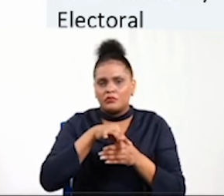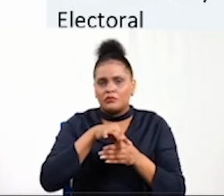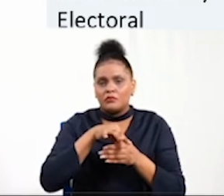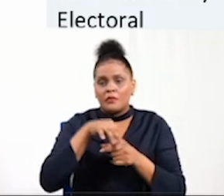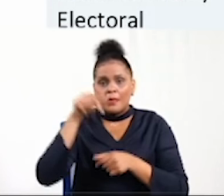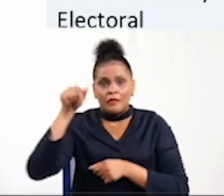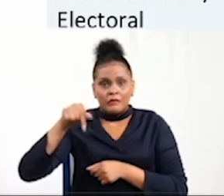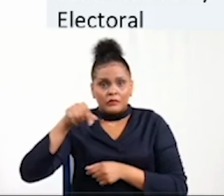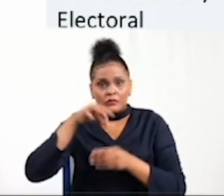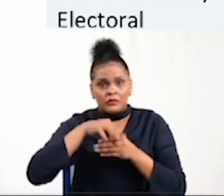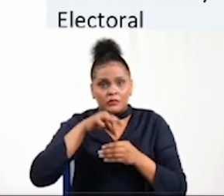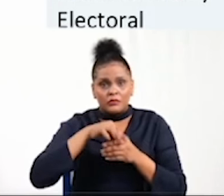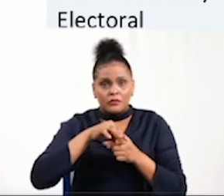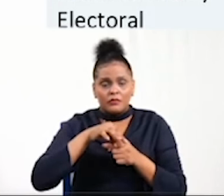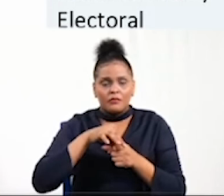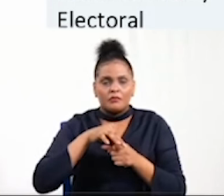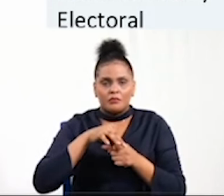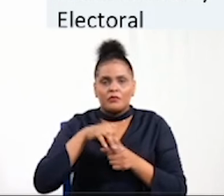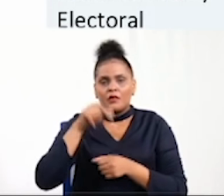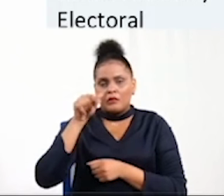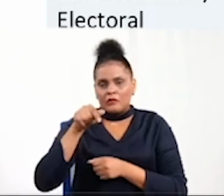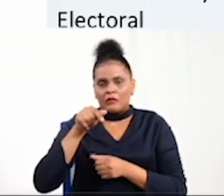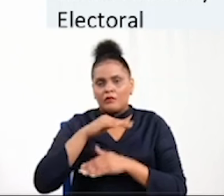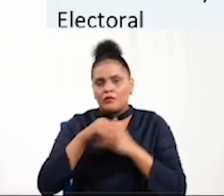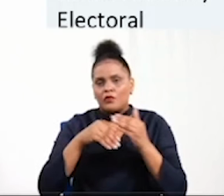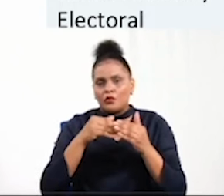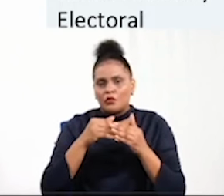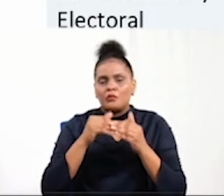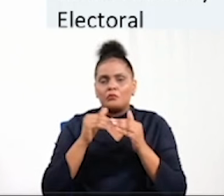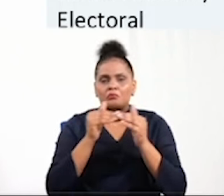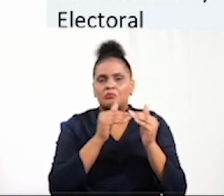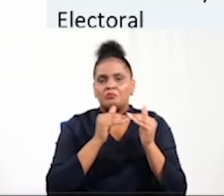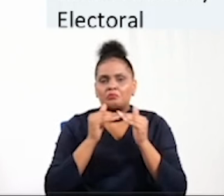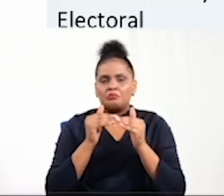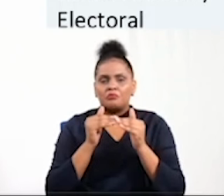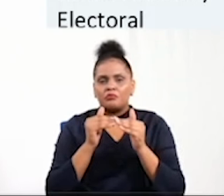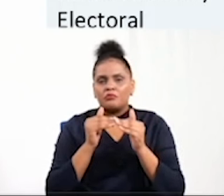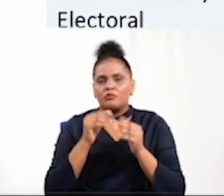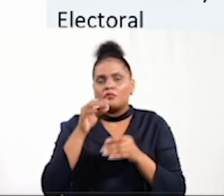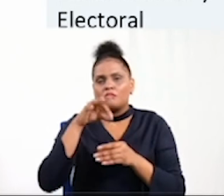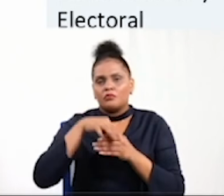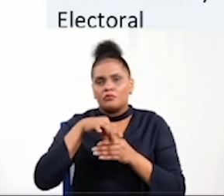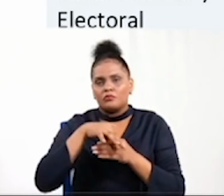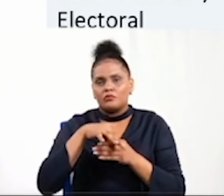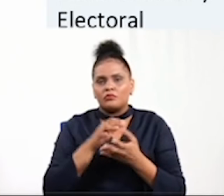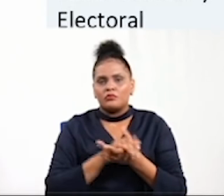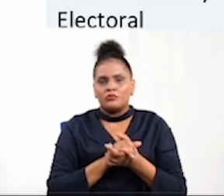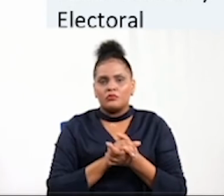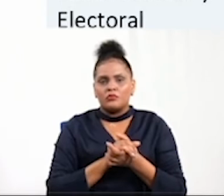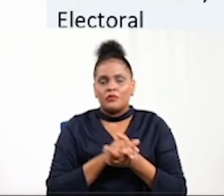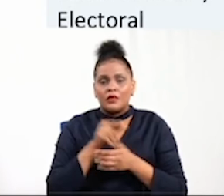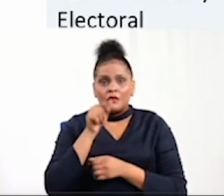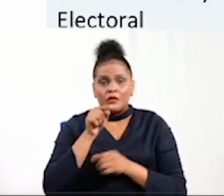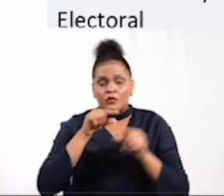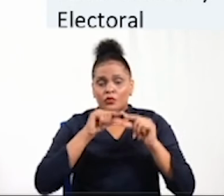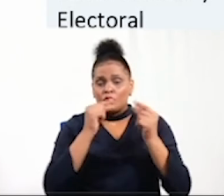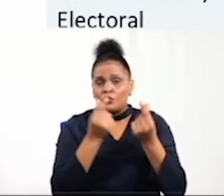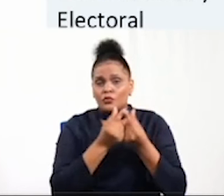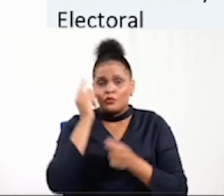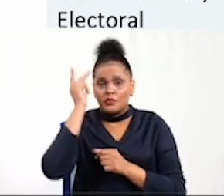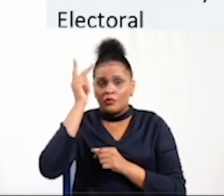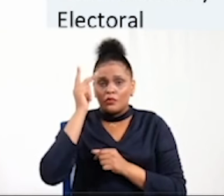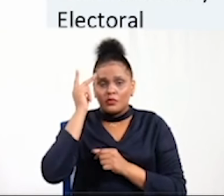tribunal electoral y tampoco existía en ese momento una unidad de género en el tribunal electoral en los partidos políticos